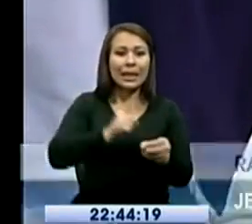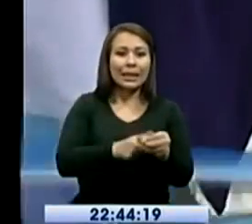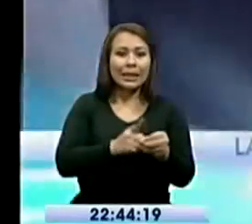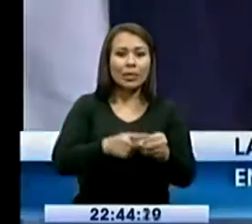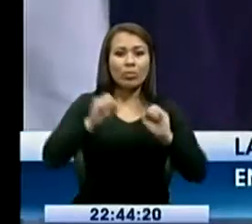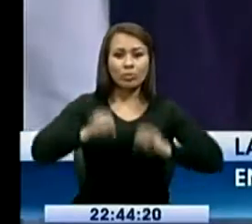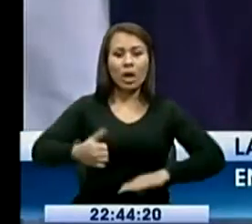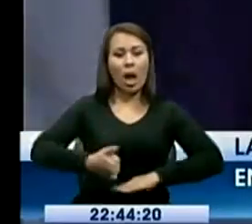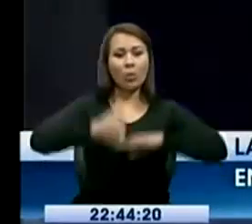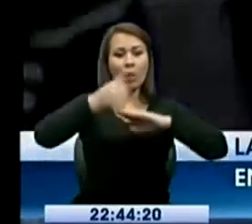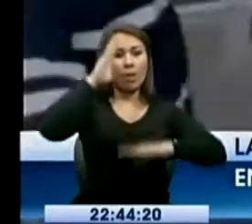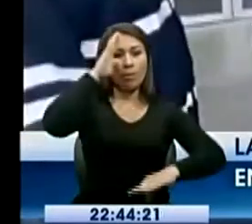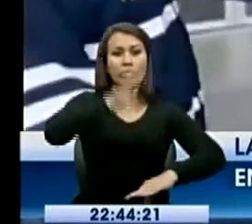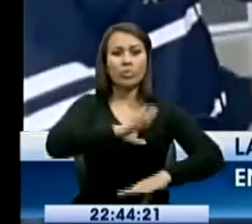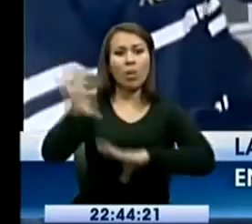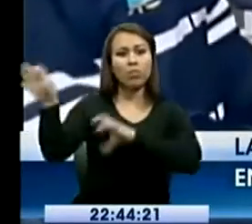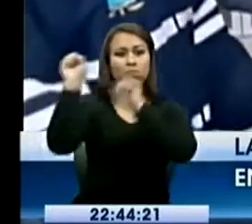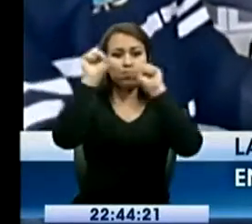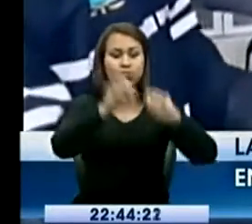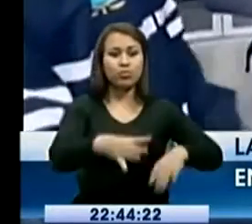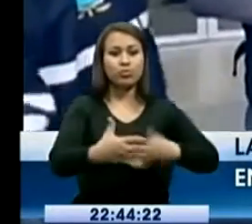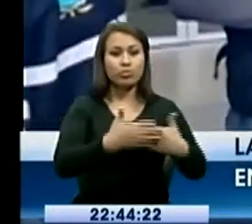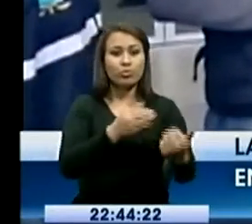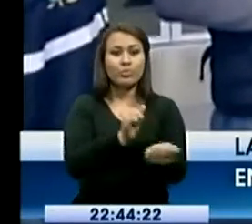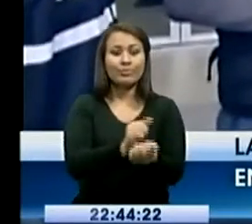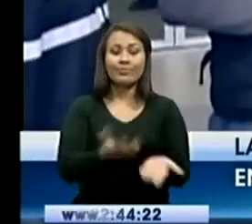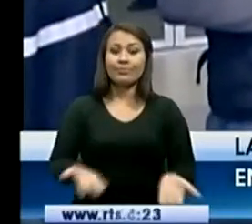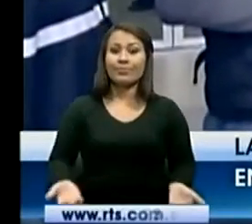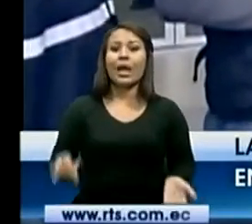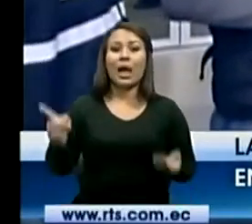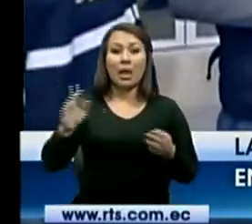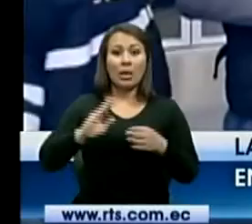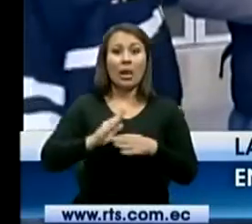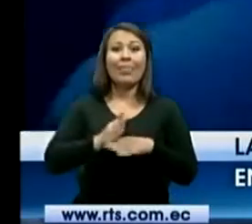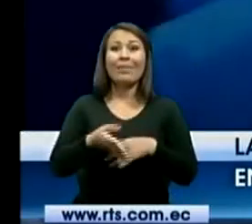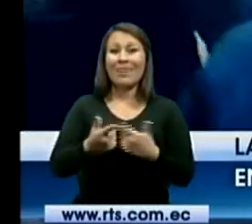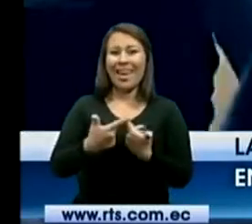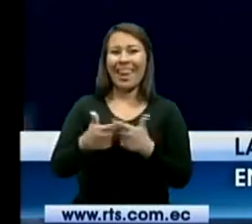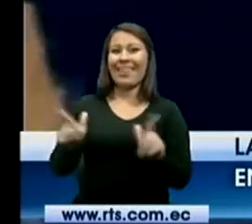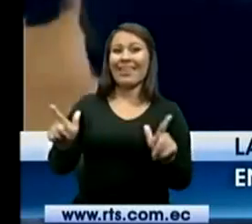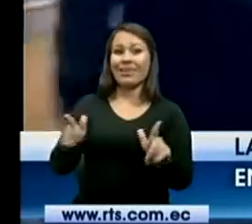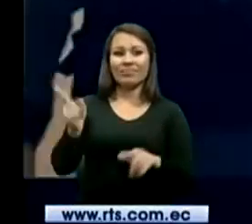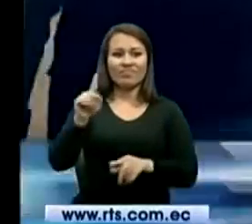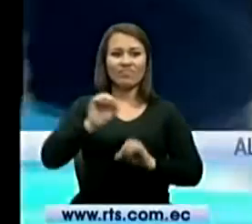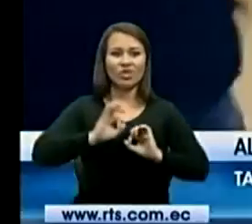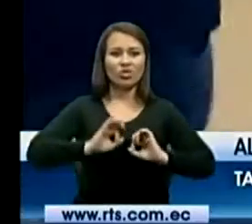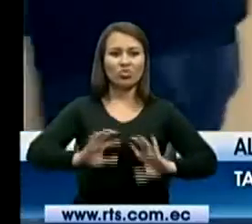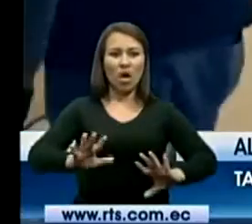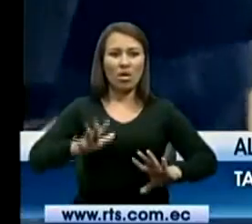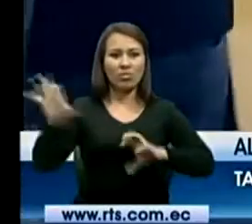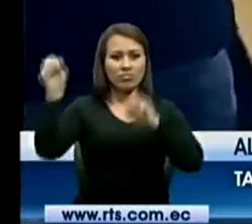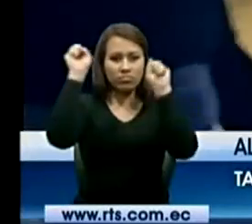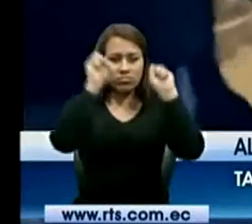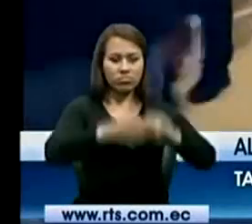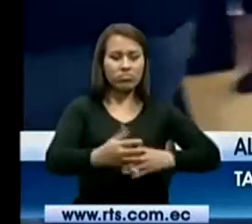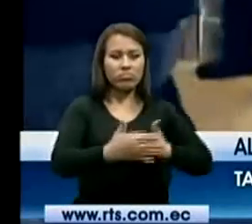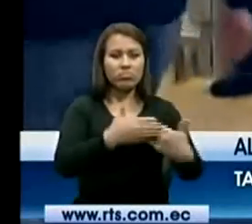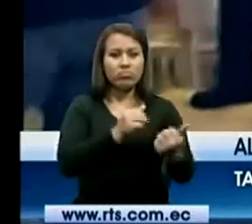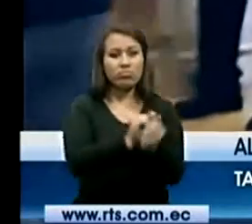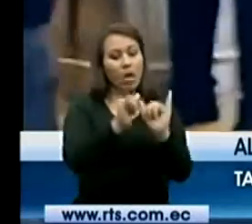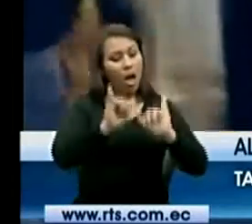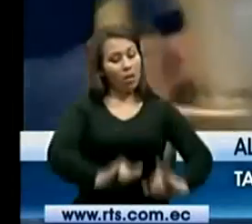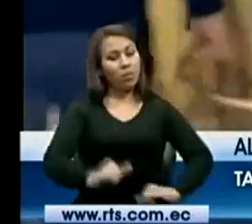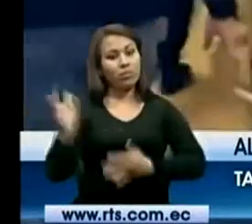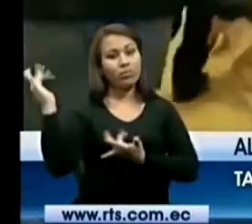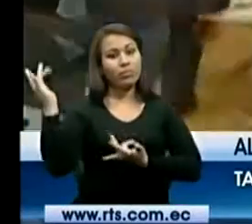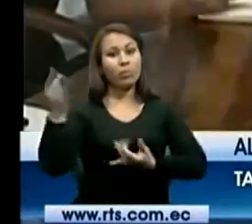de la autoridad competente. Así por un año disfrutó de su libertad, pero se le acabó la buena suerte. Ahora tendrá que responder ante la